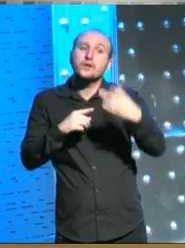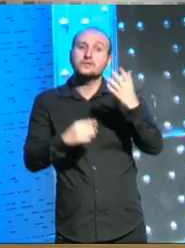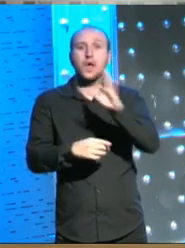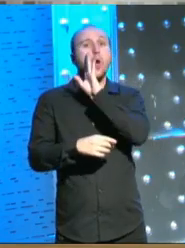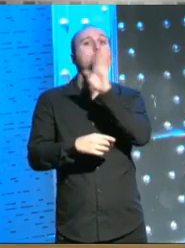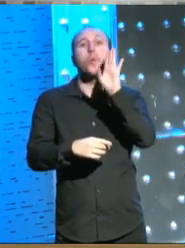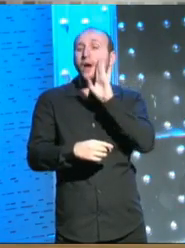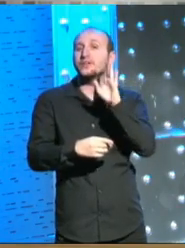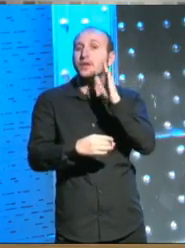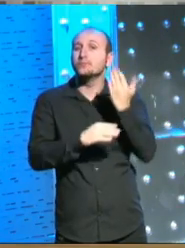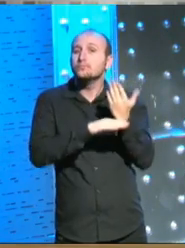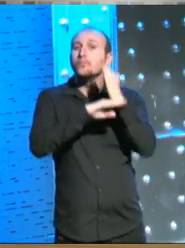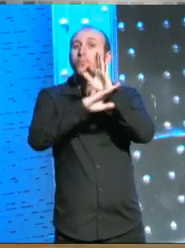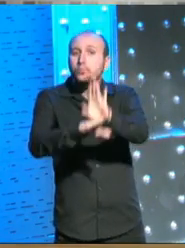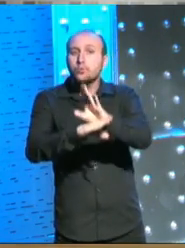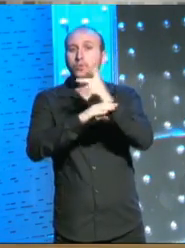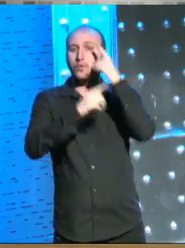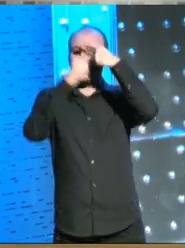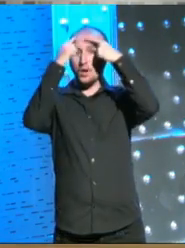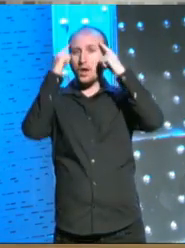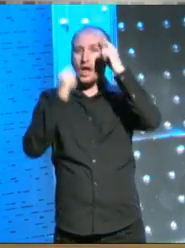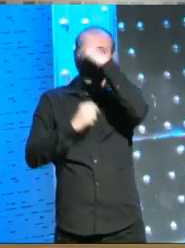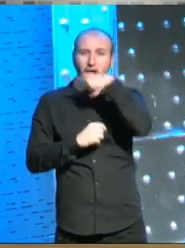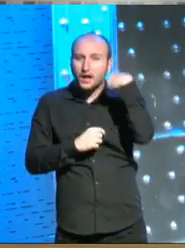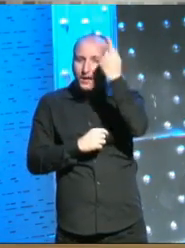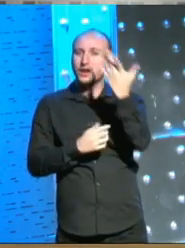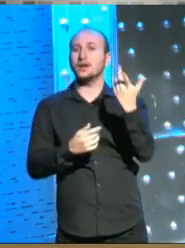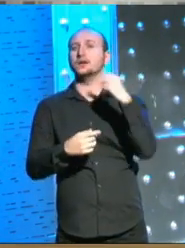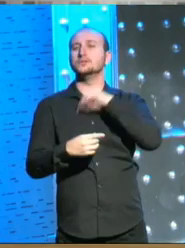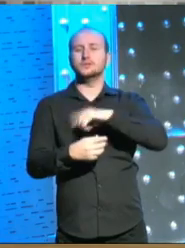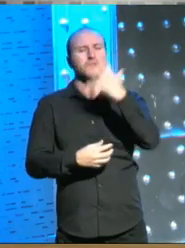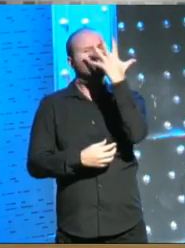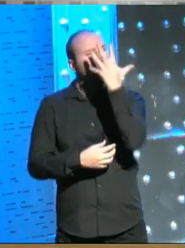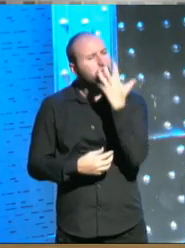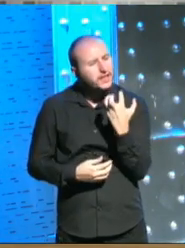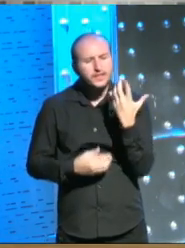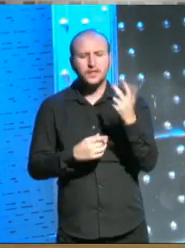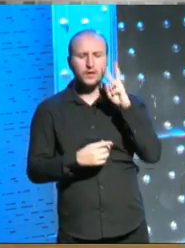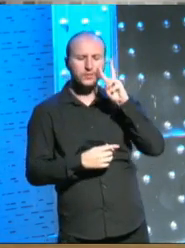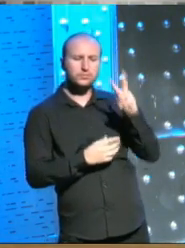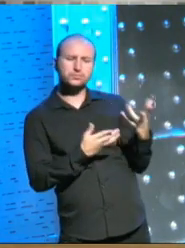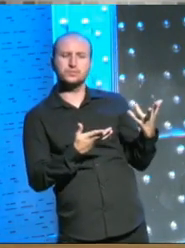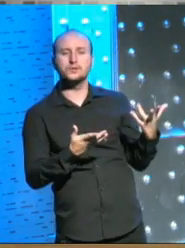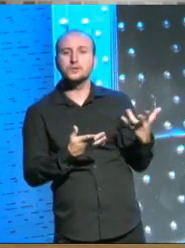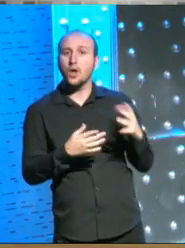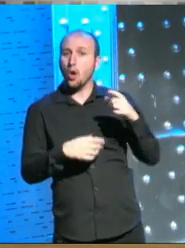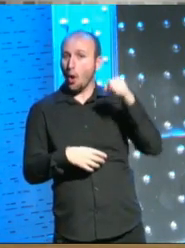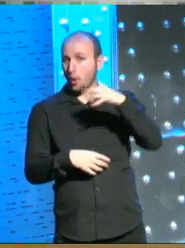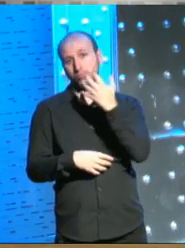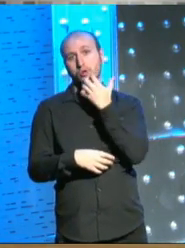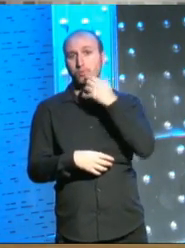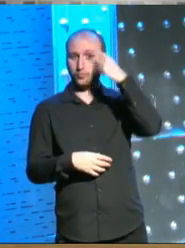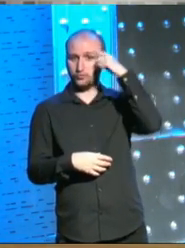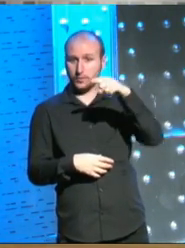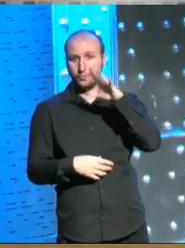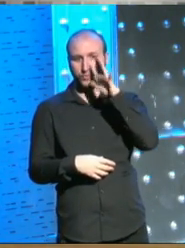y se ve una mujer con una cara hierática, impresionante, una tragedia, ¿no? Hoy sabemos, porque Buñuel